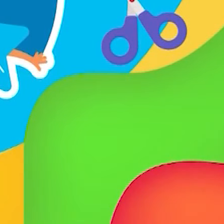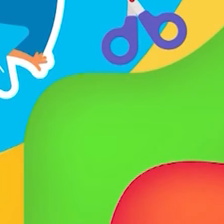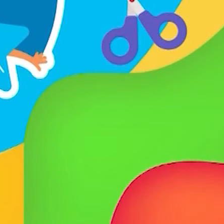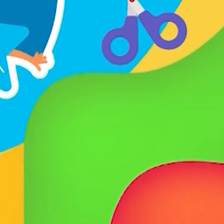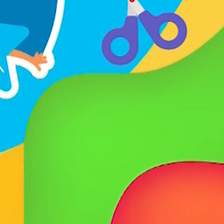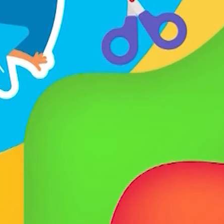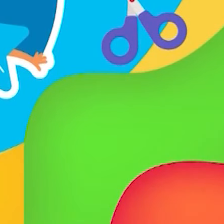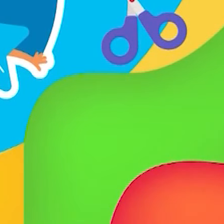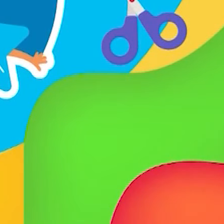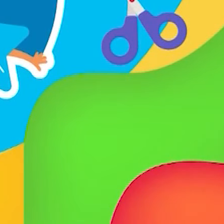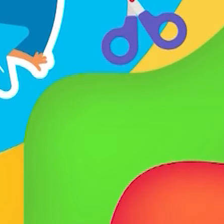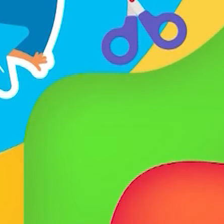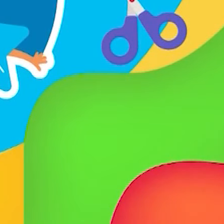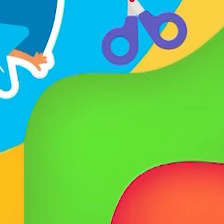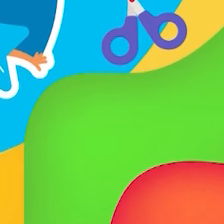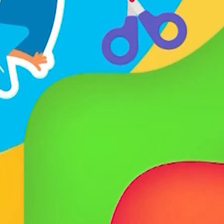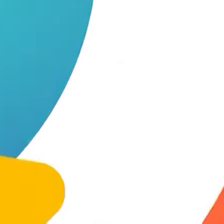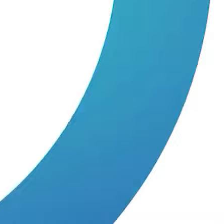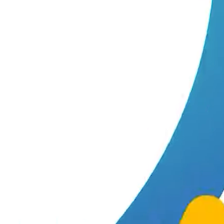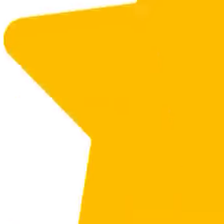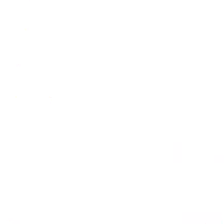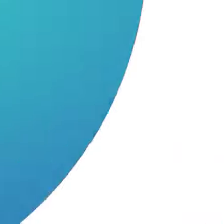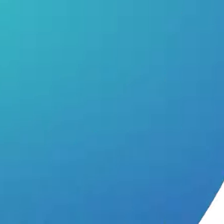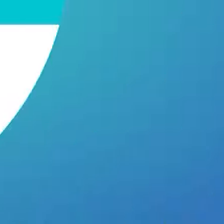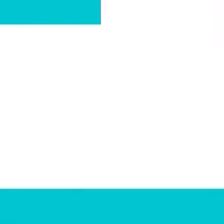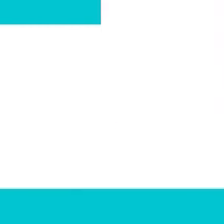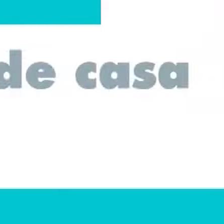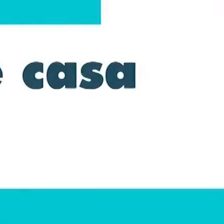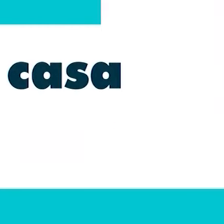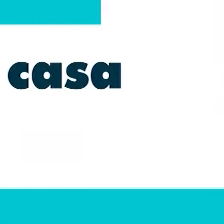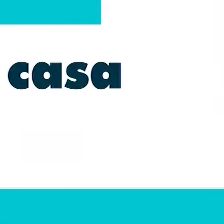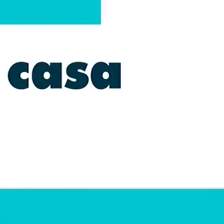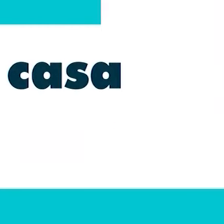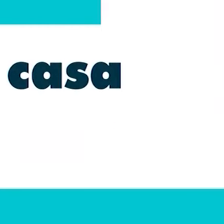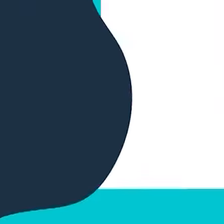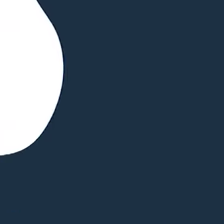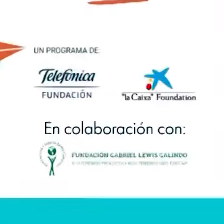Continúa aprendiendo desde casa con los